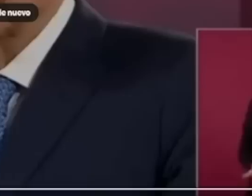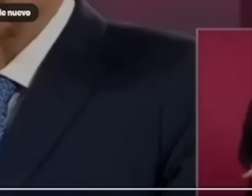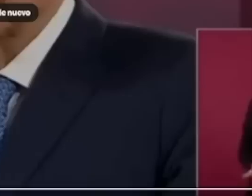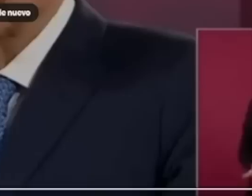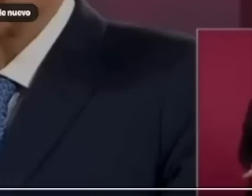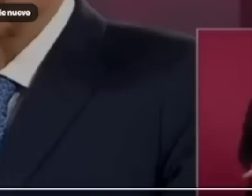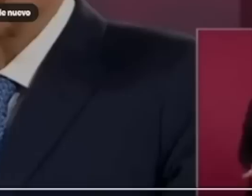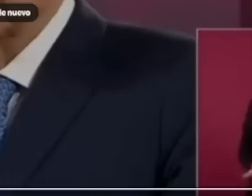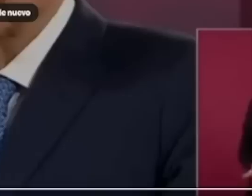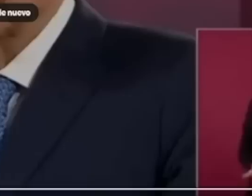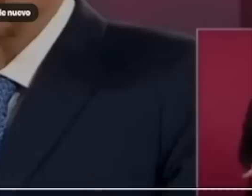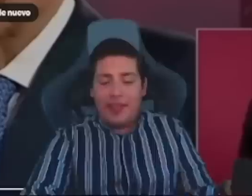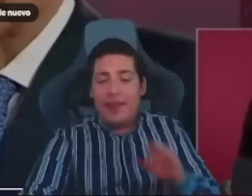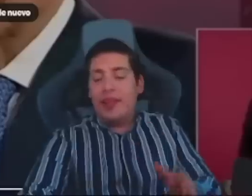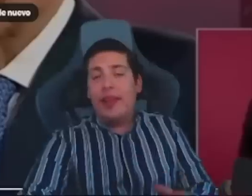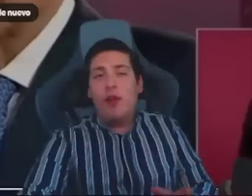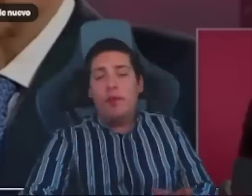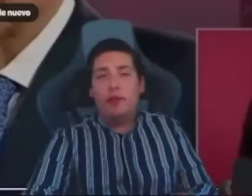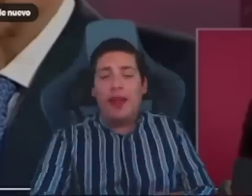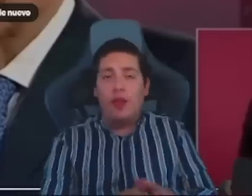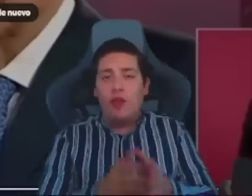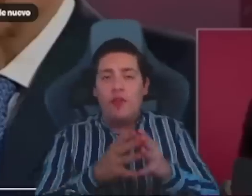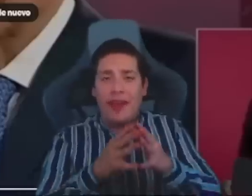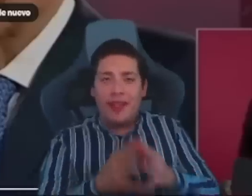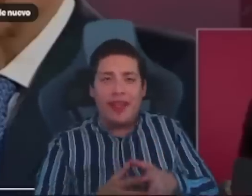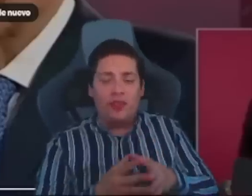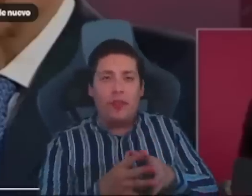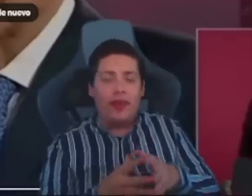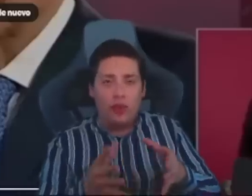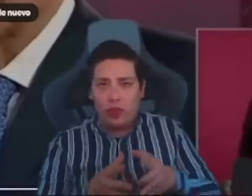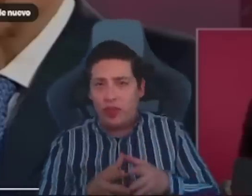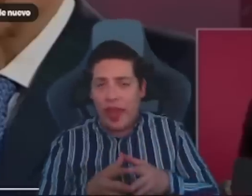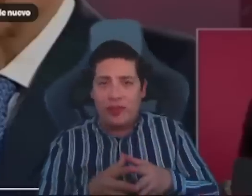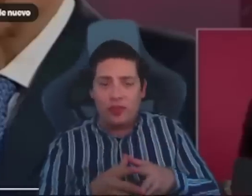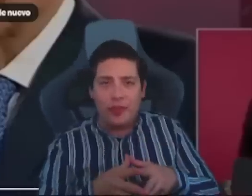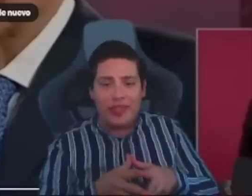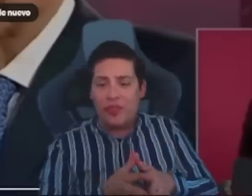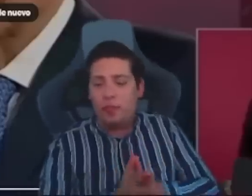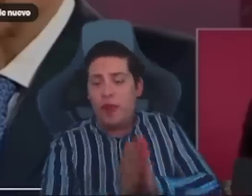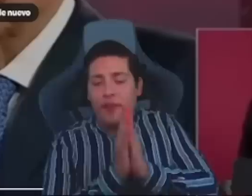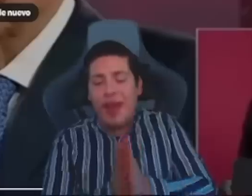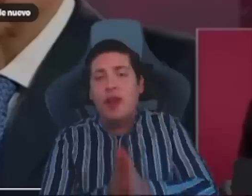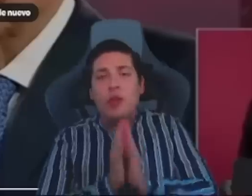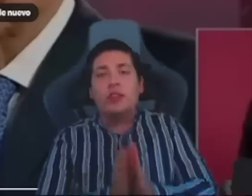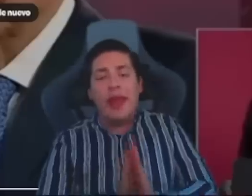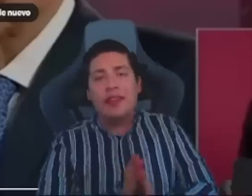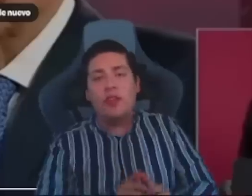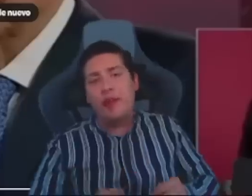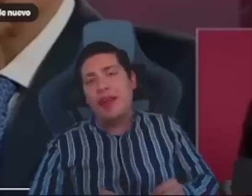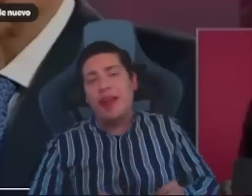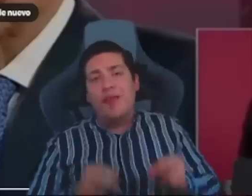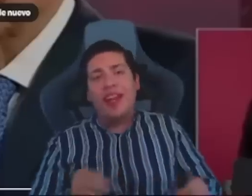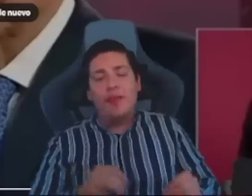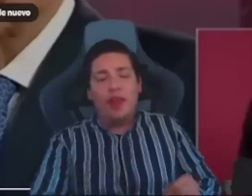Pues ahí está, familia, lo que dijo el presidente López Obrador. Un madrazazo para todos estos mezquinos. Pero al final,